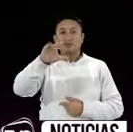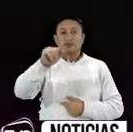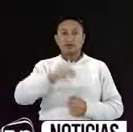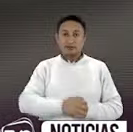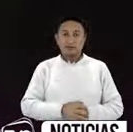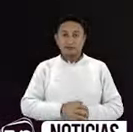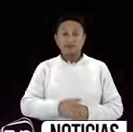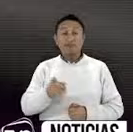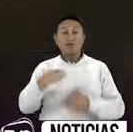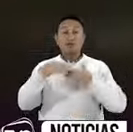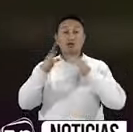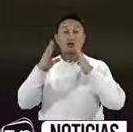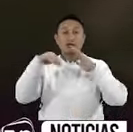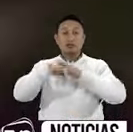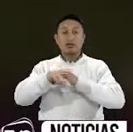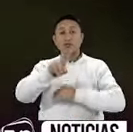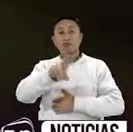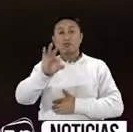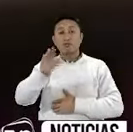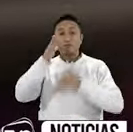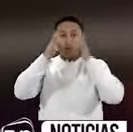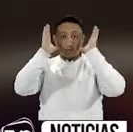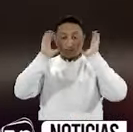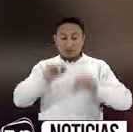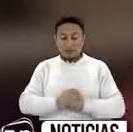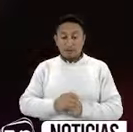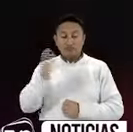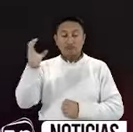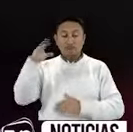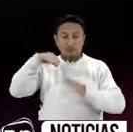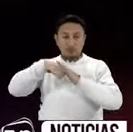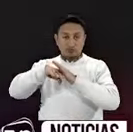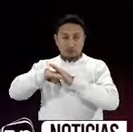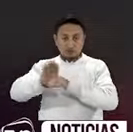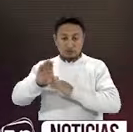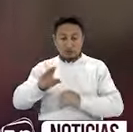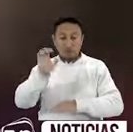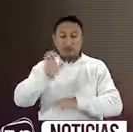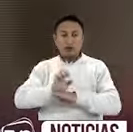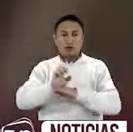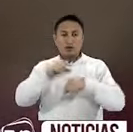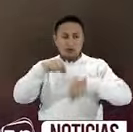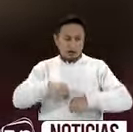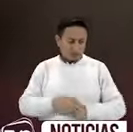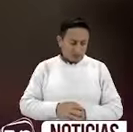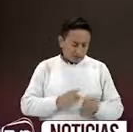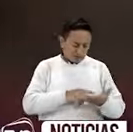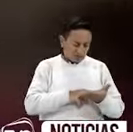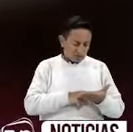ese país Salcedo ingresó el 29 de diciembre proveniente de Colombia. En Ecuador no registra